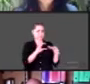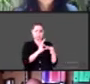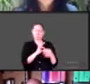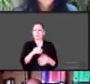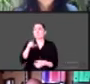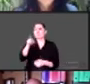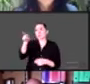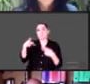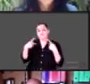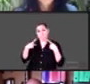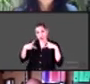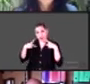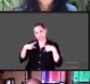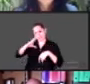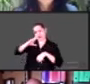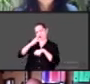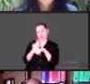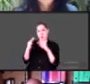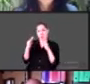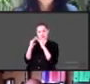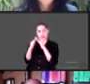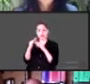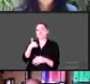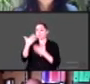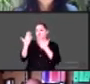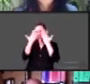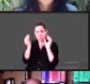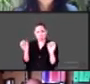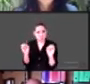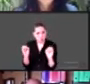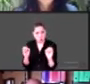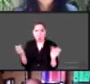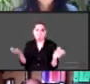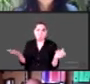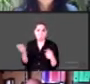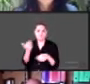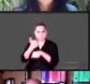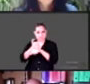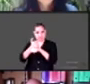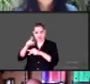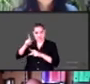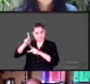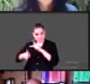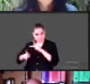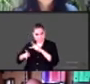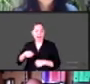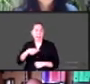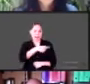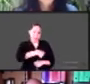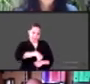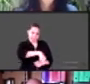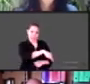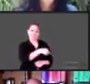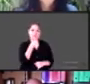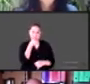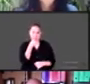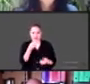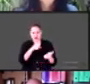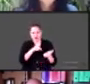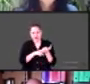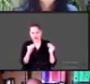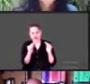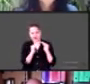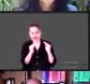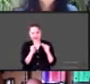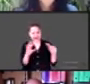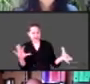con primaria incompleta, donde se sitúan que las niñas, niños y adolescentes de estos hogares alcanzan hasta